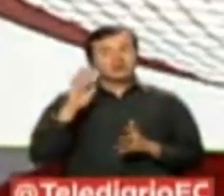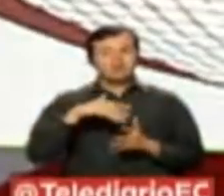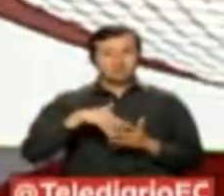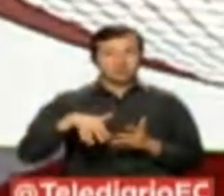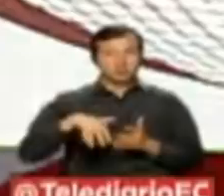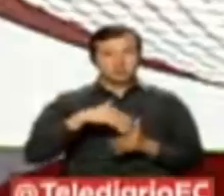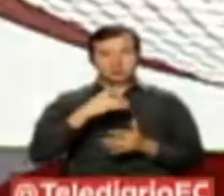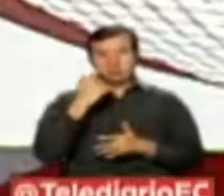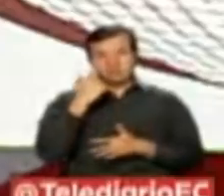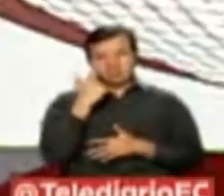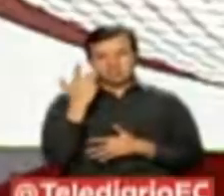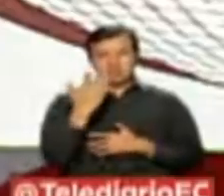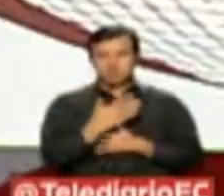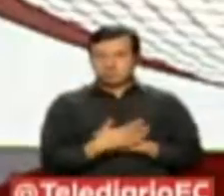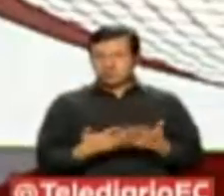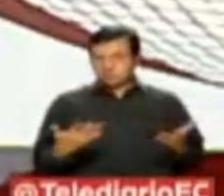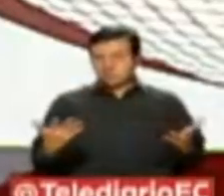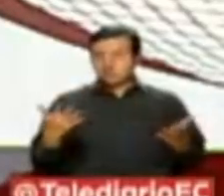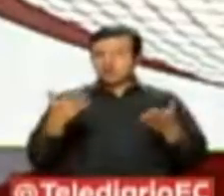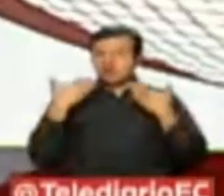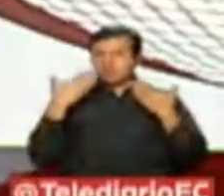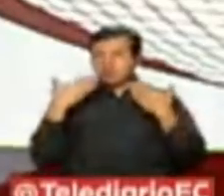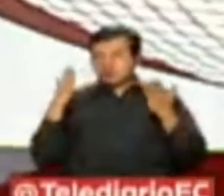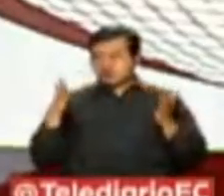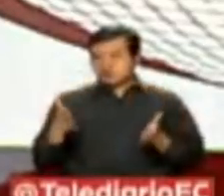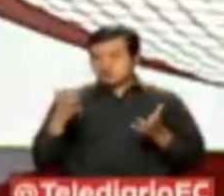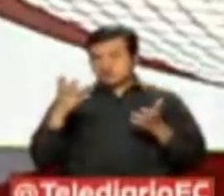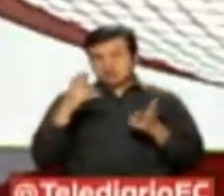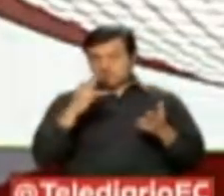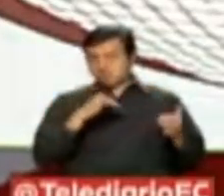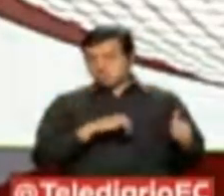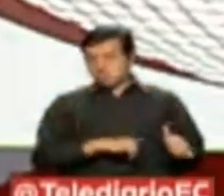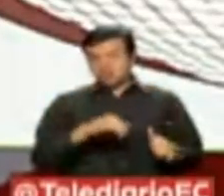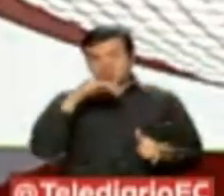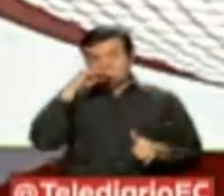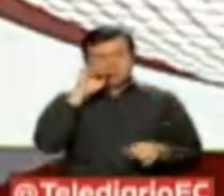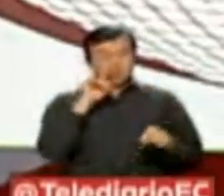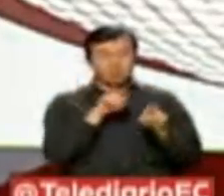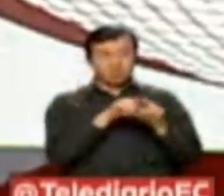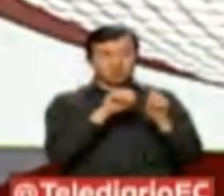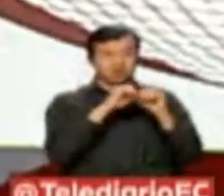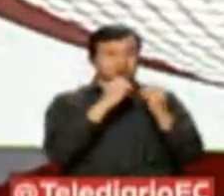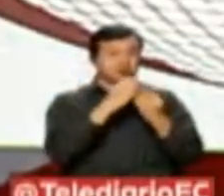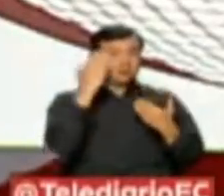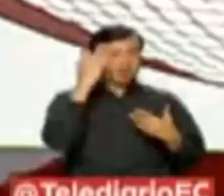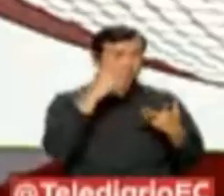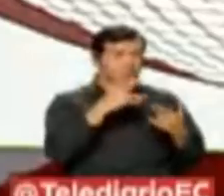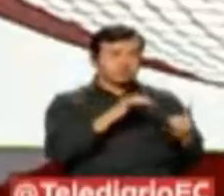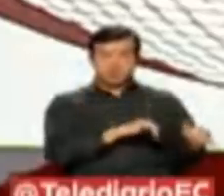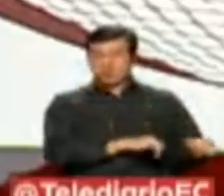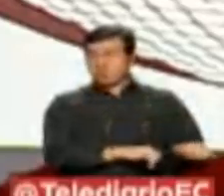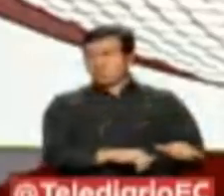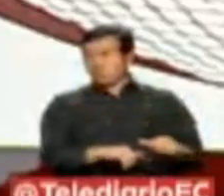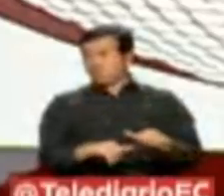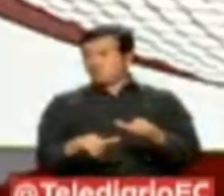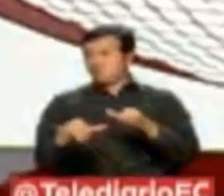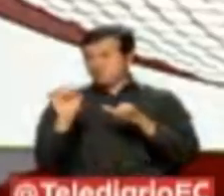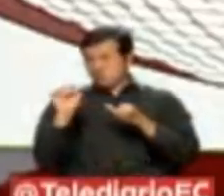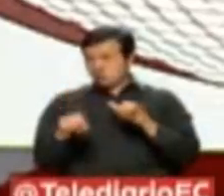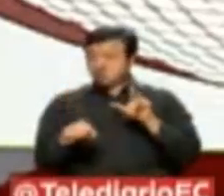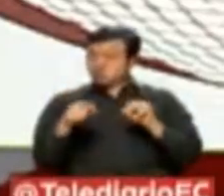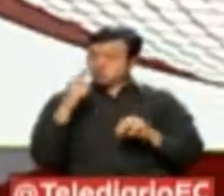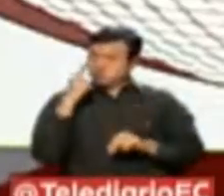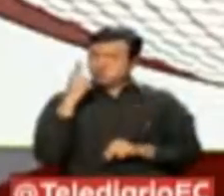es si es que el guayaquileño quiere que siga esta organización política pero sobre todo si ve